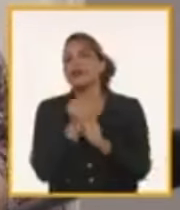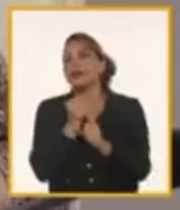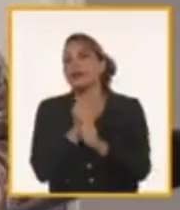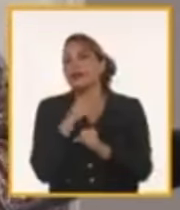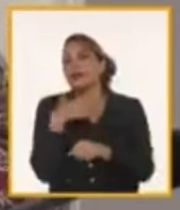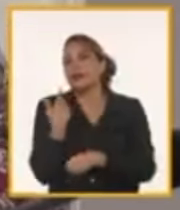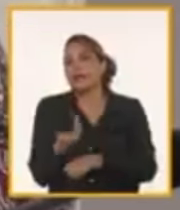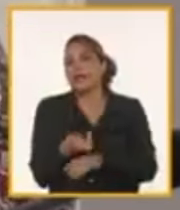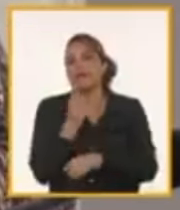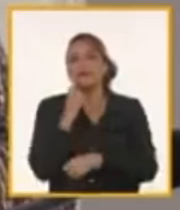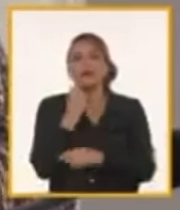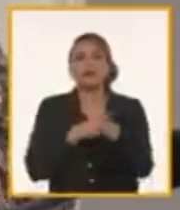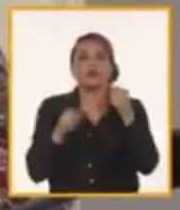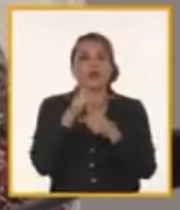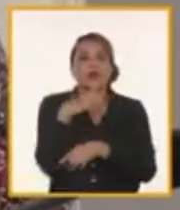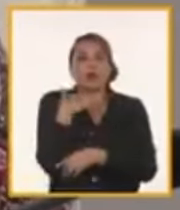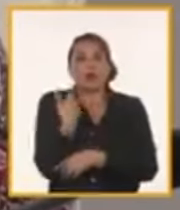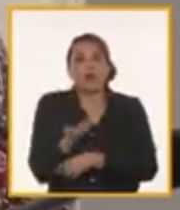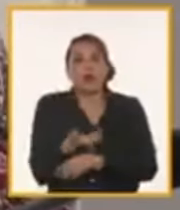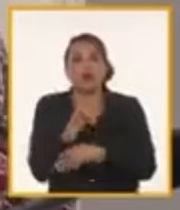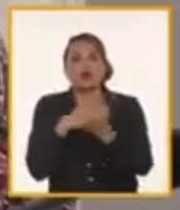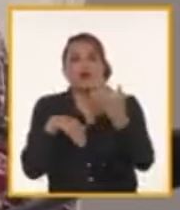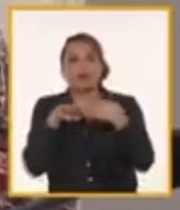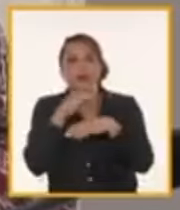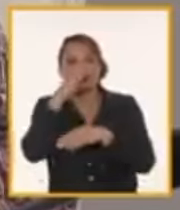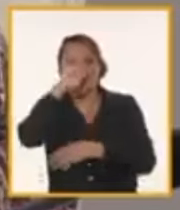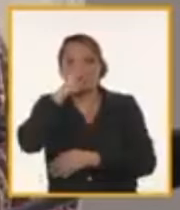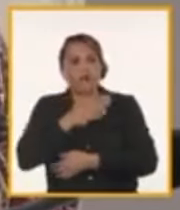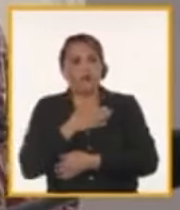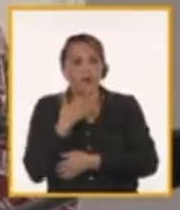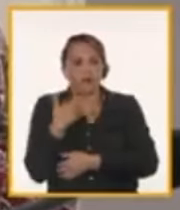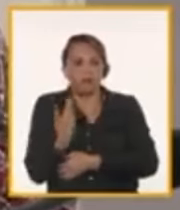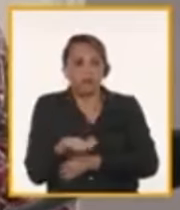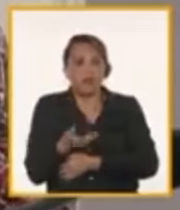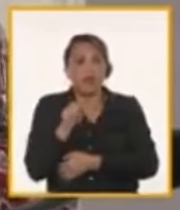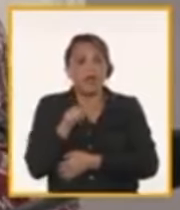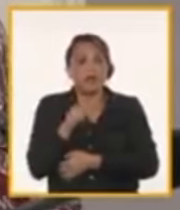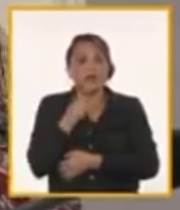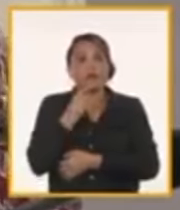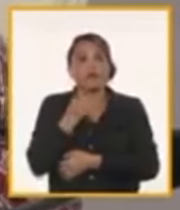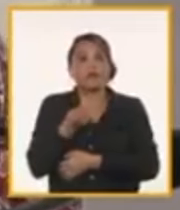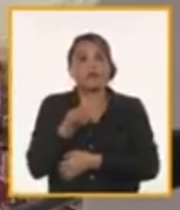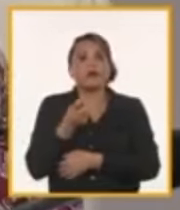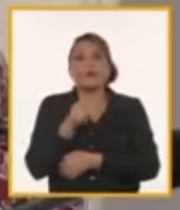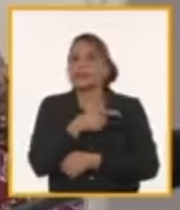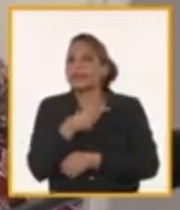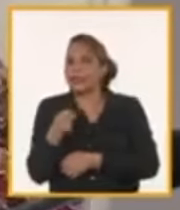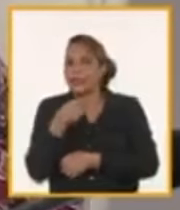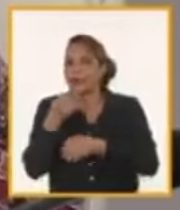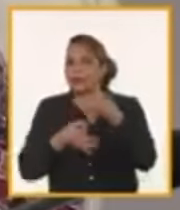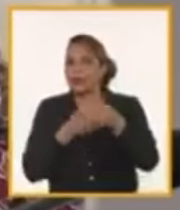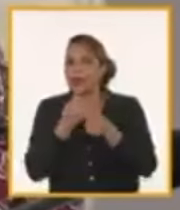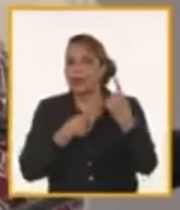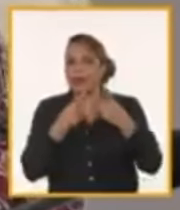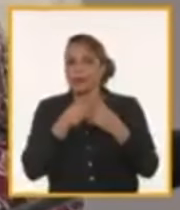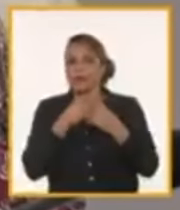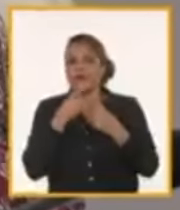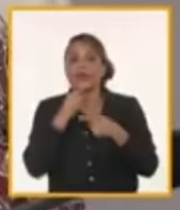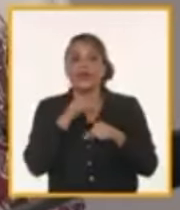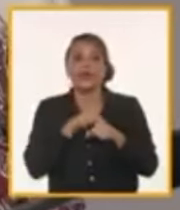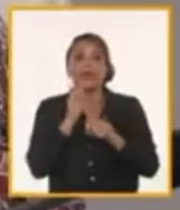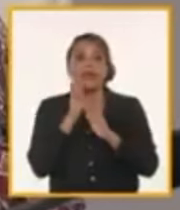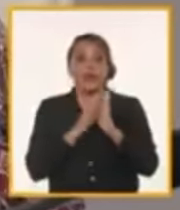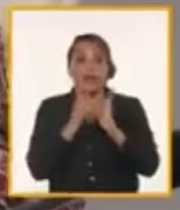Cuáles son las prioridades a todos los niveles del del país yo debo mencionar de forma rápida que el mes en estos momentos ejecuta